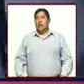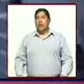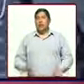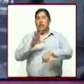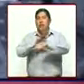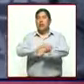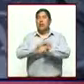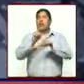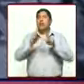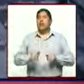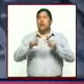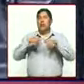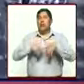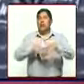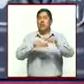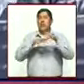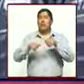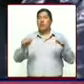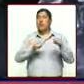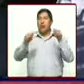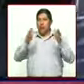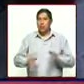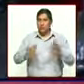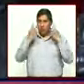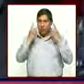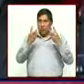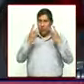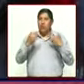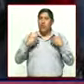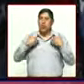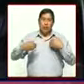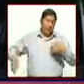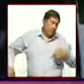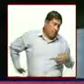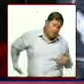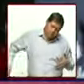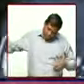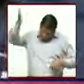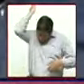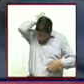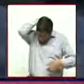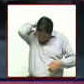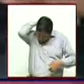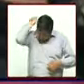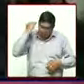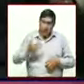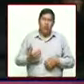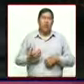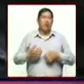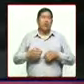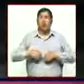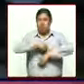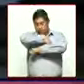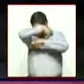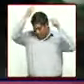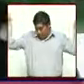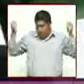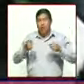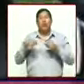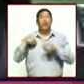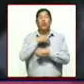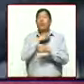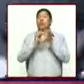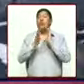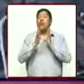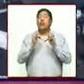Aprenden a una persona en esta movilización de activistas. Podemos apreciar que tiene heridas en la espalda. Él ya se había quitado previamente su polera. Vamos